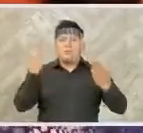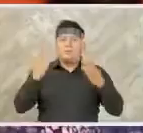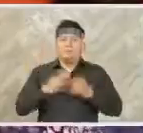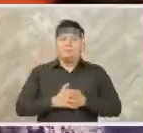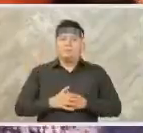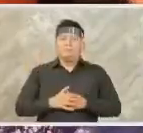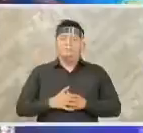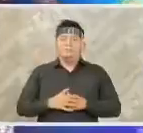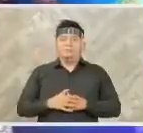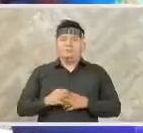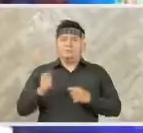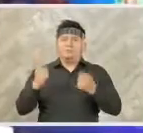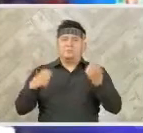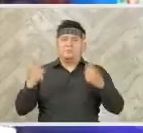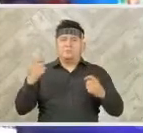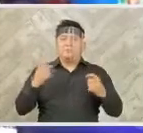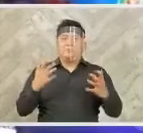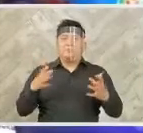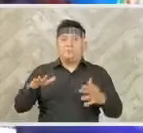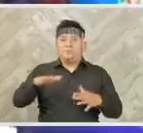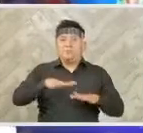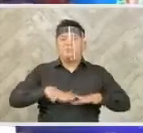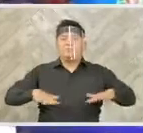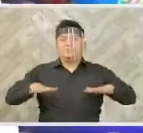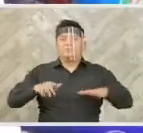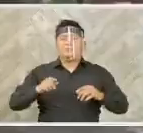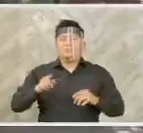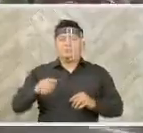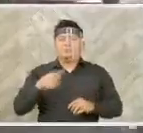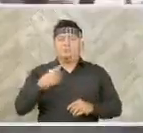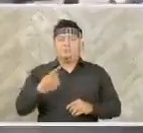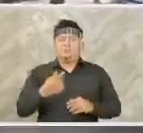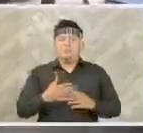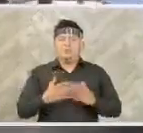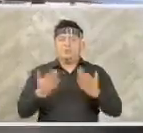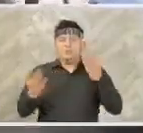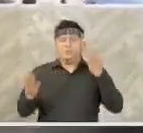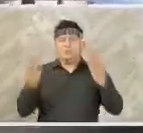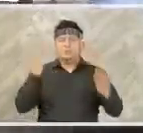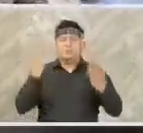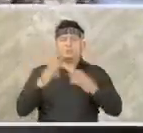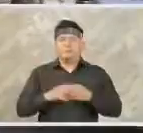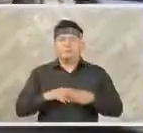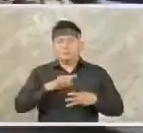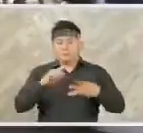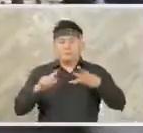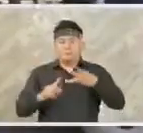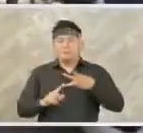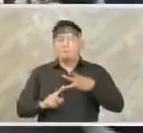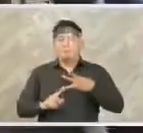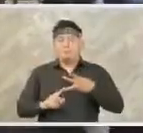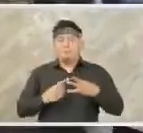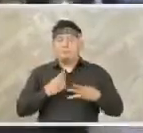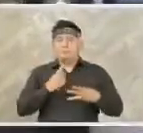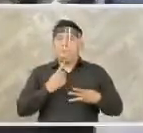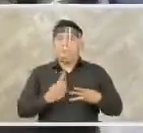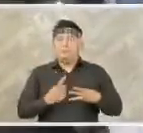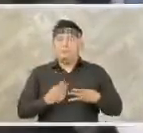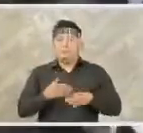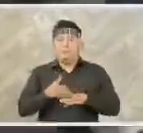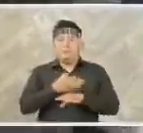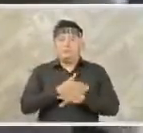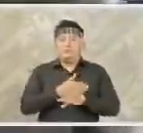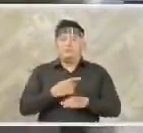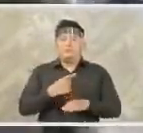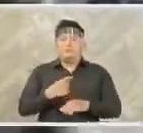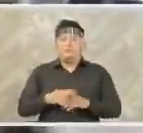red de abastecimiento que está alrededor de la ruralidad. Y el tercer componente, lo hablábamos en el anterior